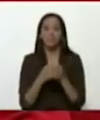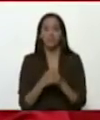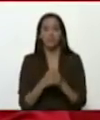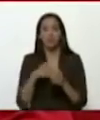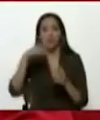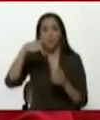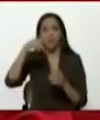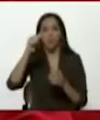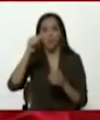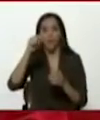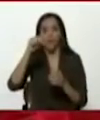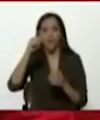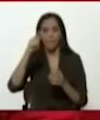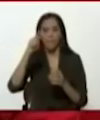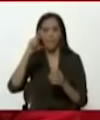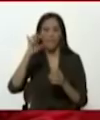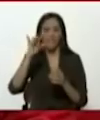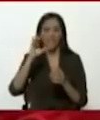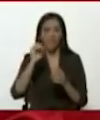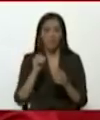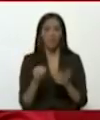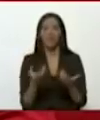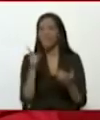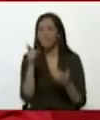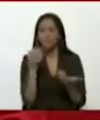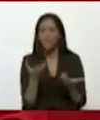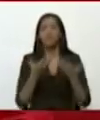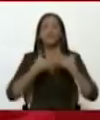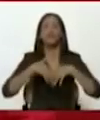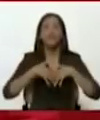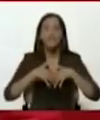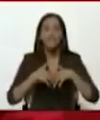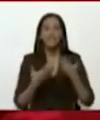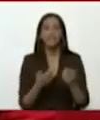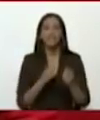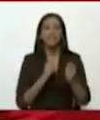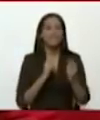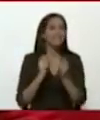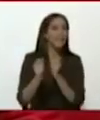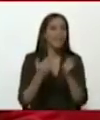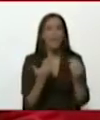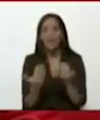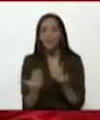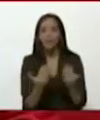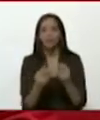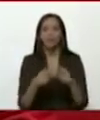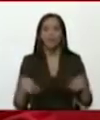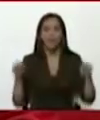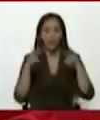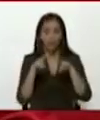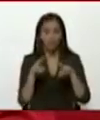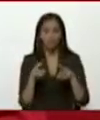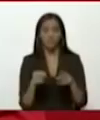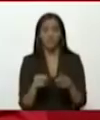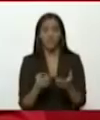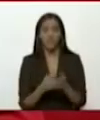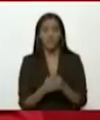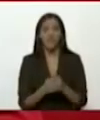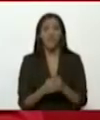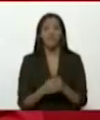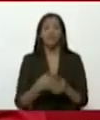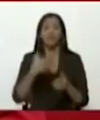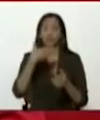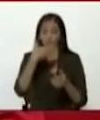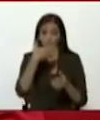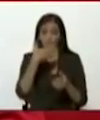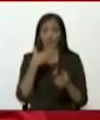una compañía privada de traslado de valores. Nosotros en el año 2000, Tupamaro denunció en